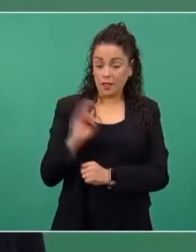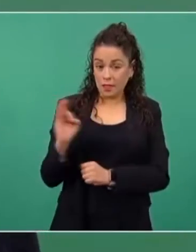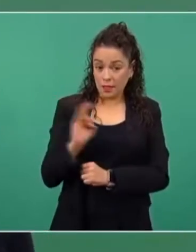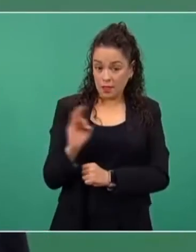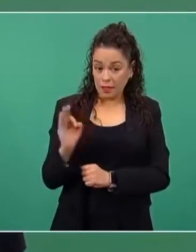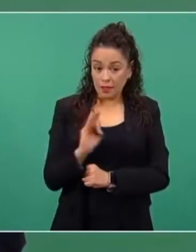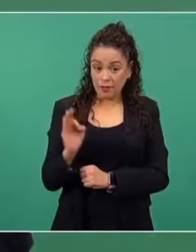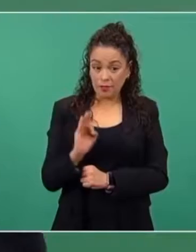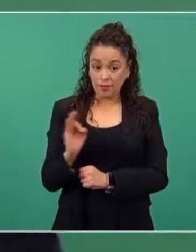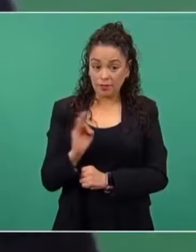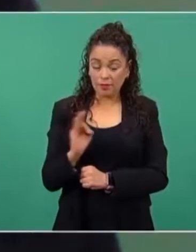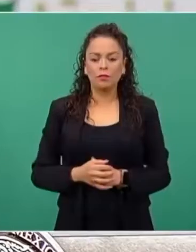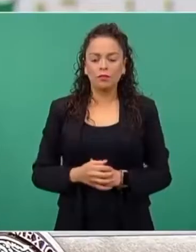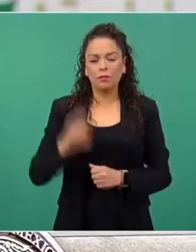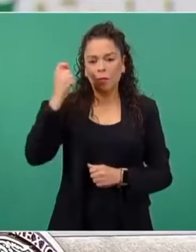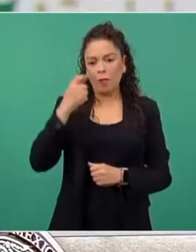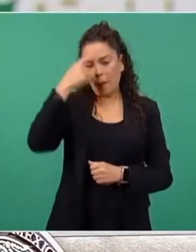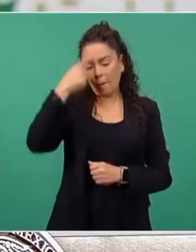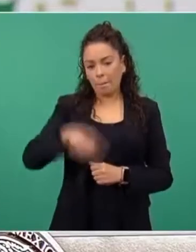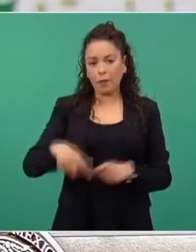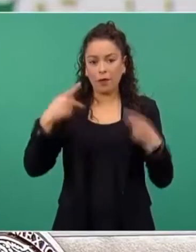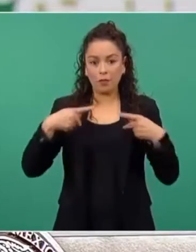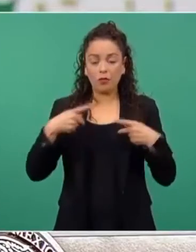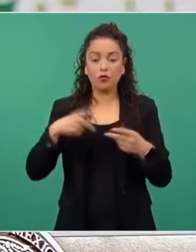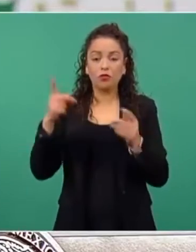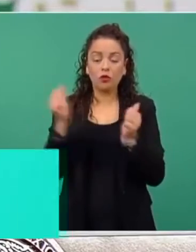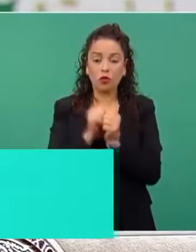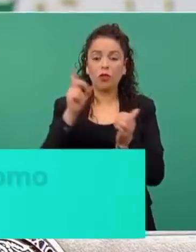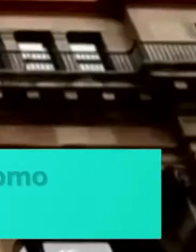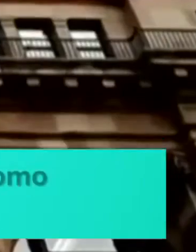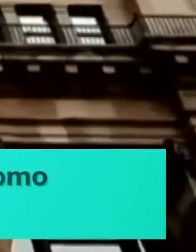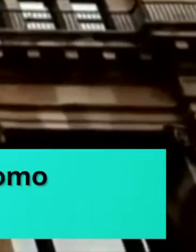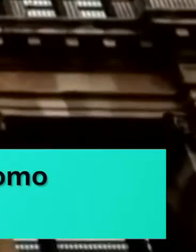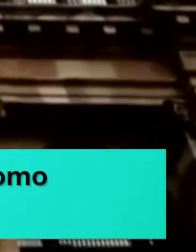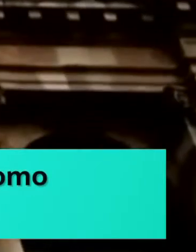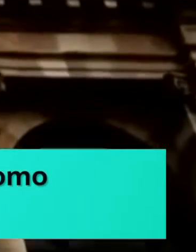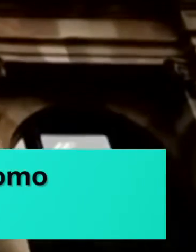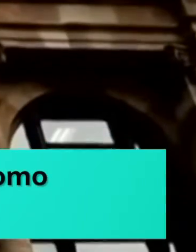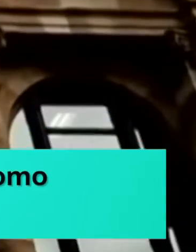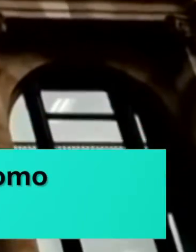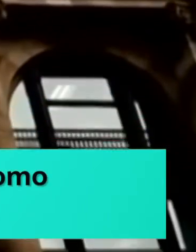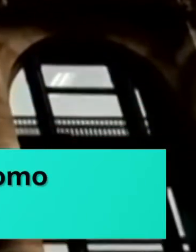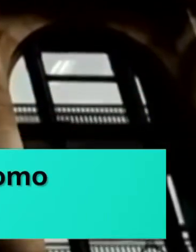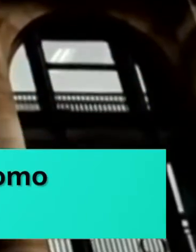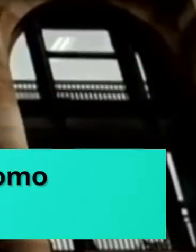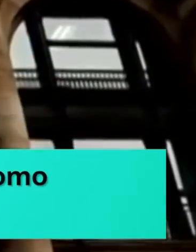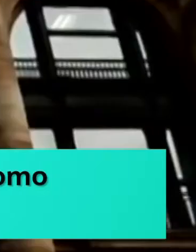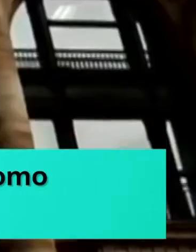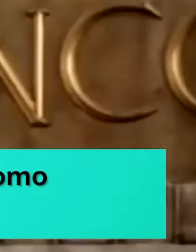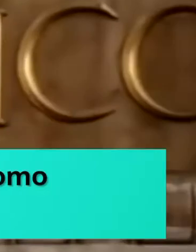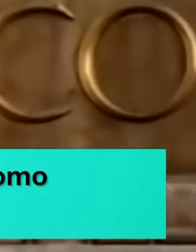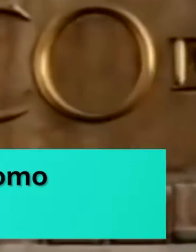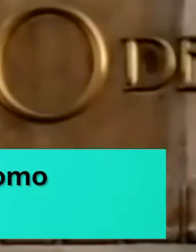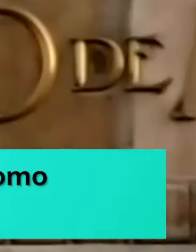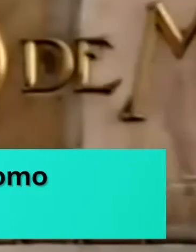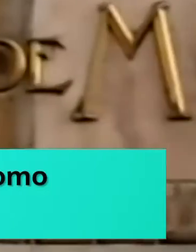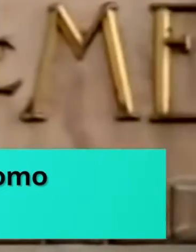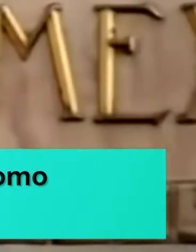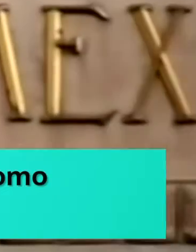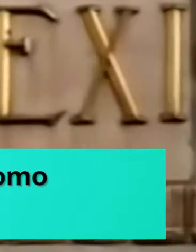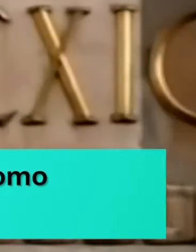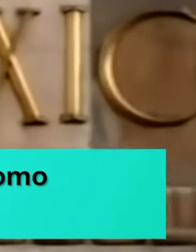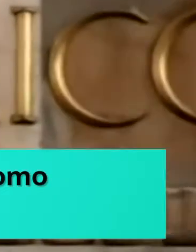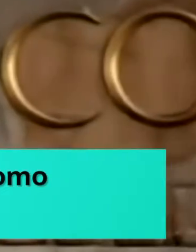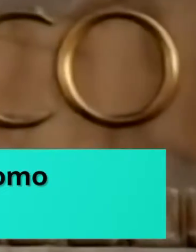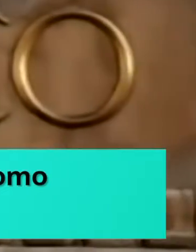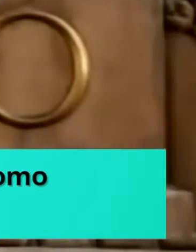presidente de México le deseó éxito a Victoria Rodríguez Ceja como gobernadora del Banco de México, quien se convertirá en la primera mujer